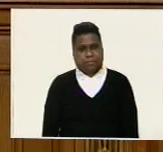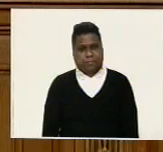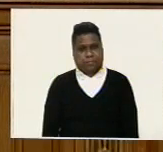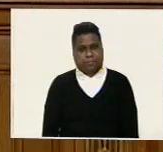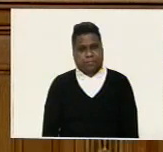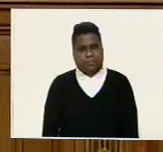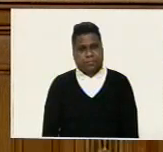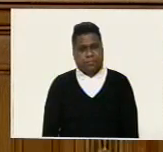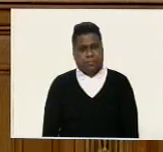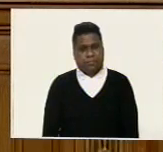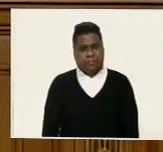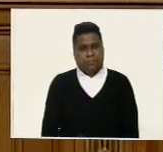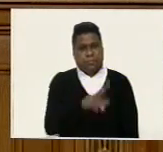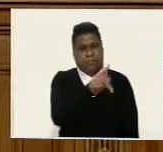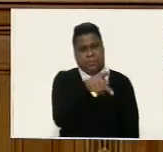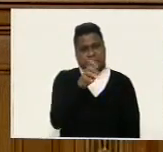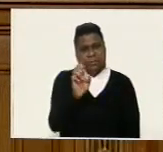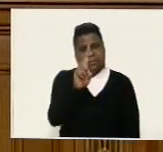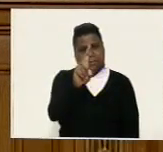Pedro María Morantes, Pío Gil.